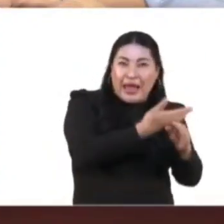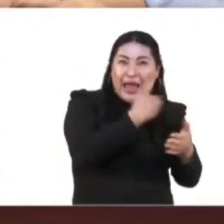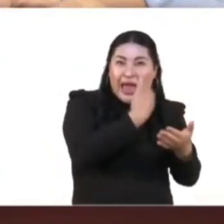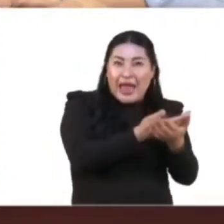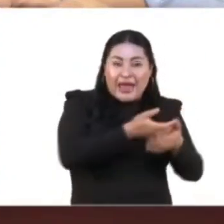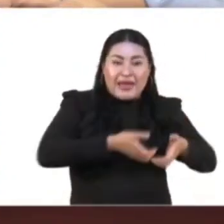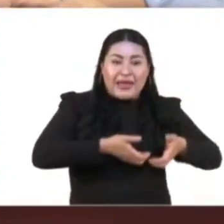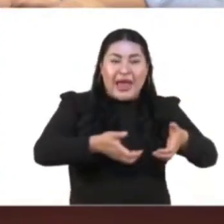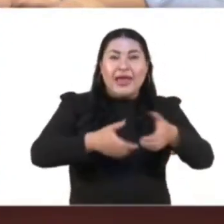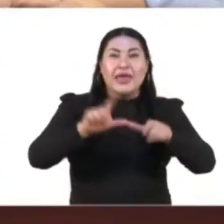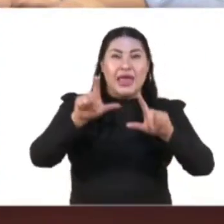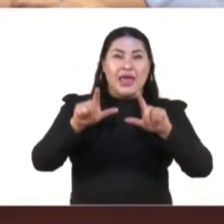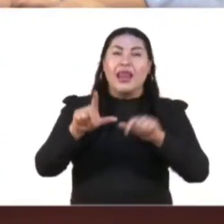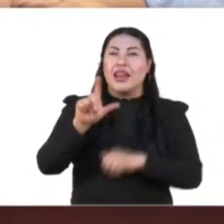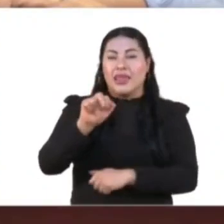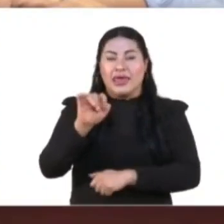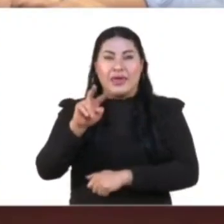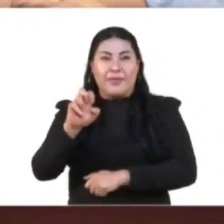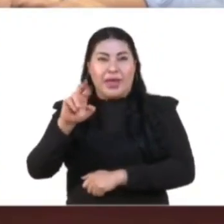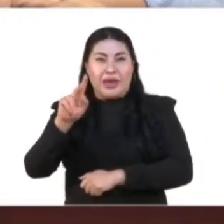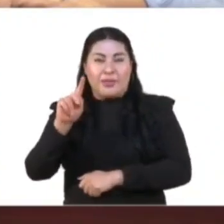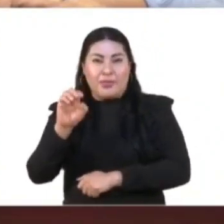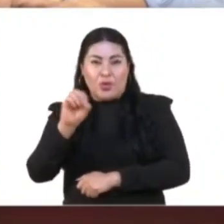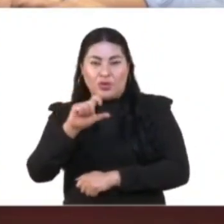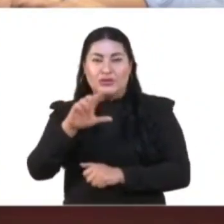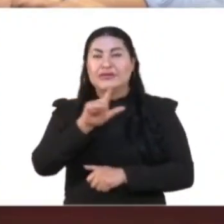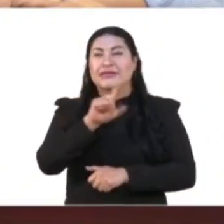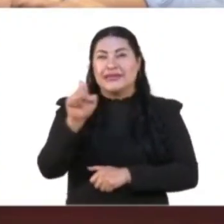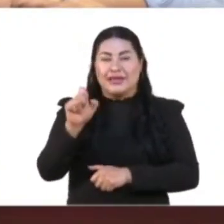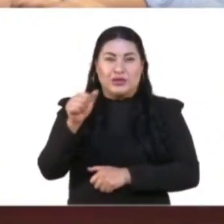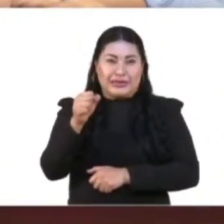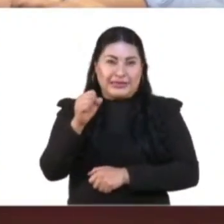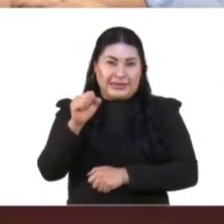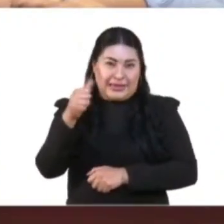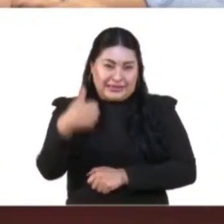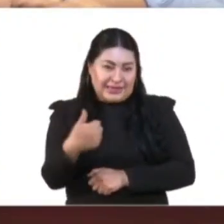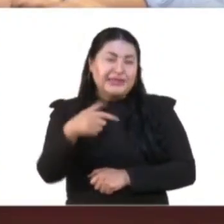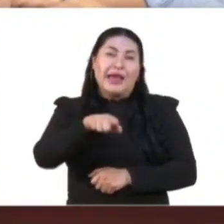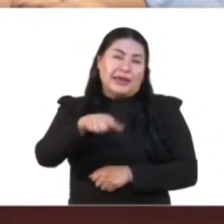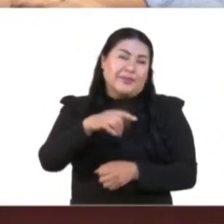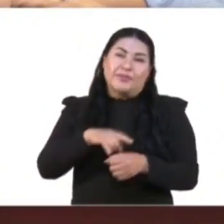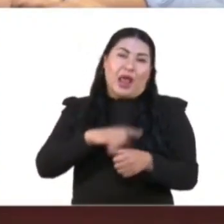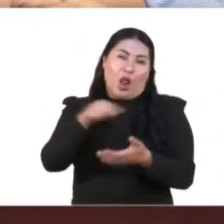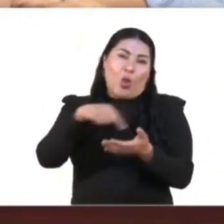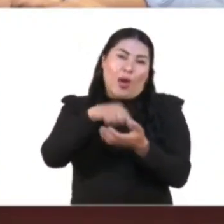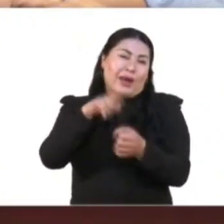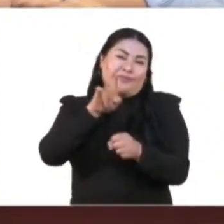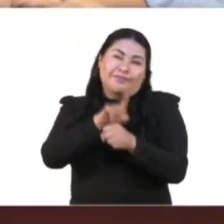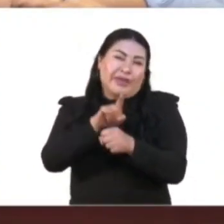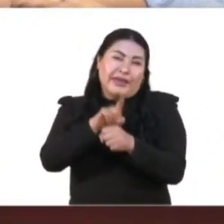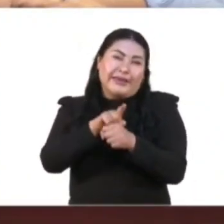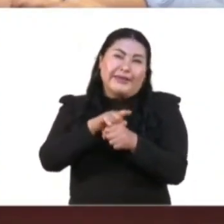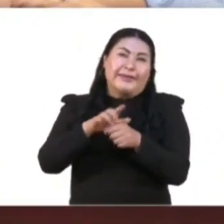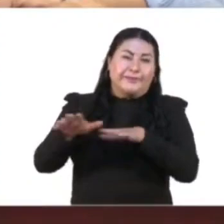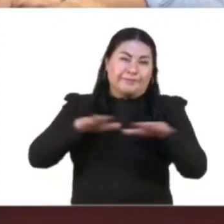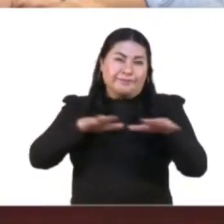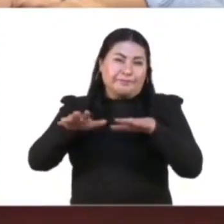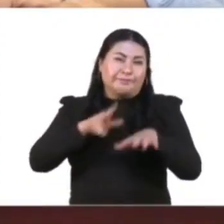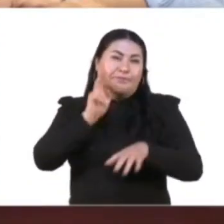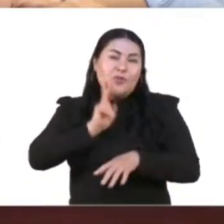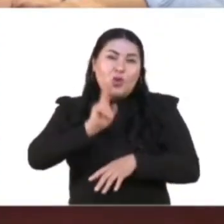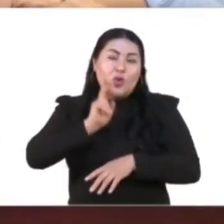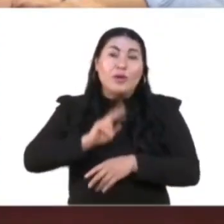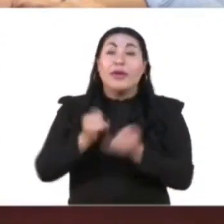Liverpool 136. Ahí participaron en este escenario hipotético la Secretaría de Seguridad Ciudadana,